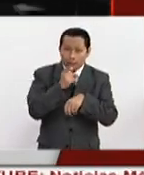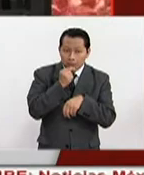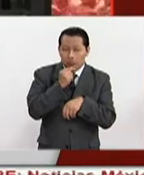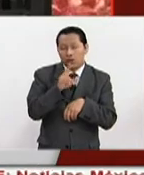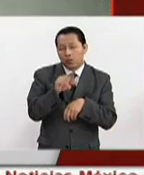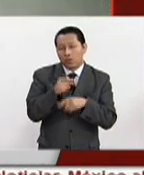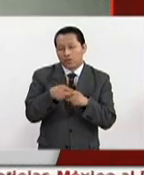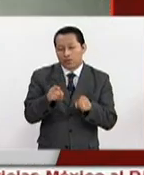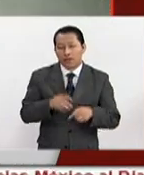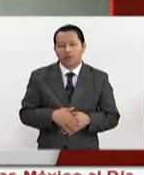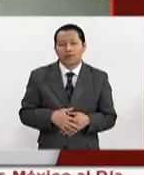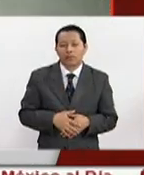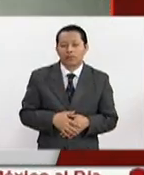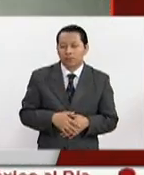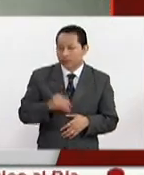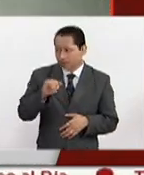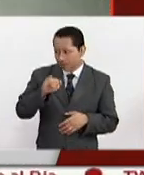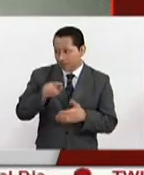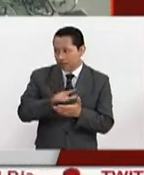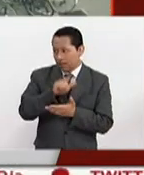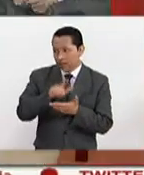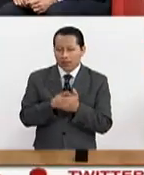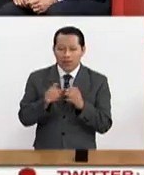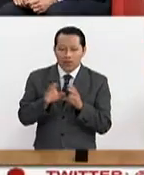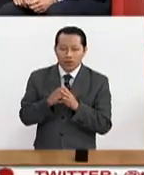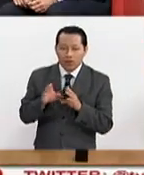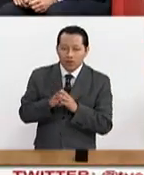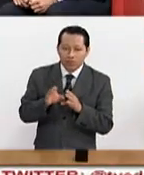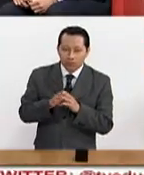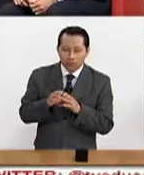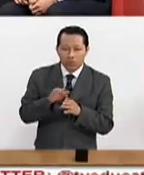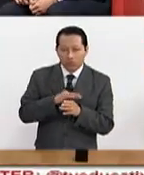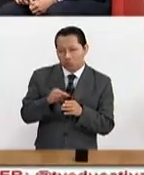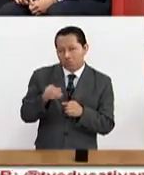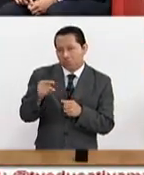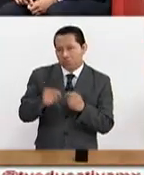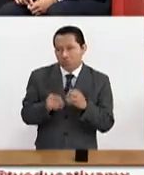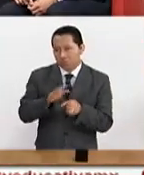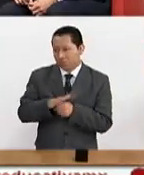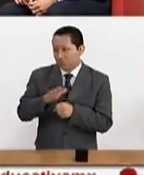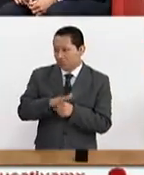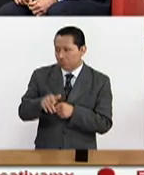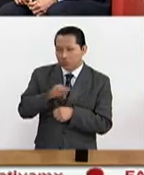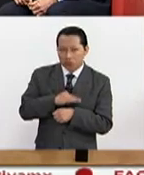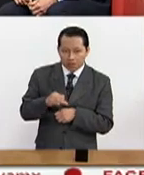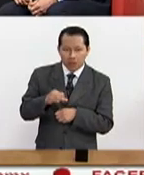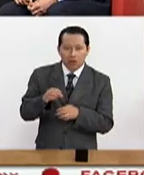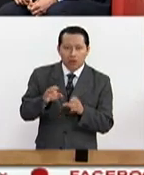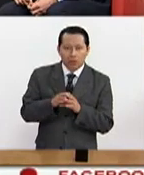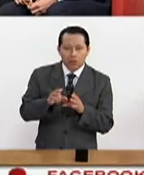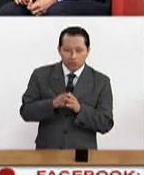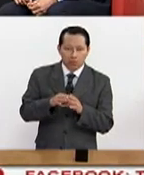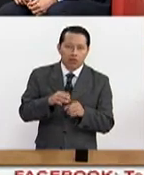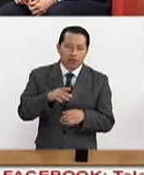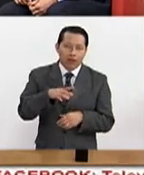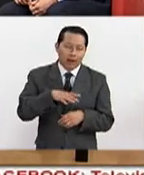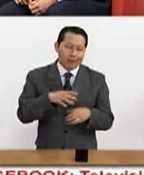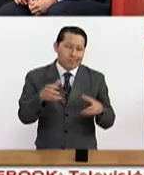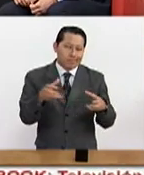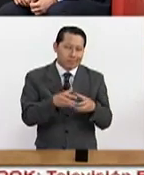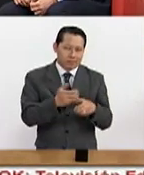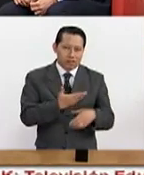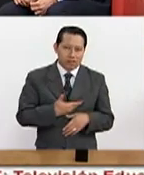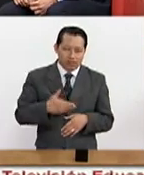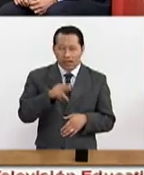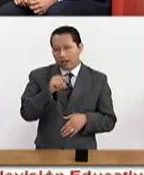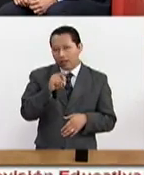no. Sí, pues la ley del garrote finalmente le dio elementos suficientes a un populista como Puigdemont, ¿no? Para